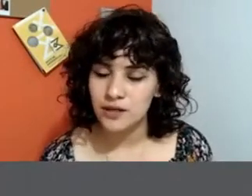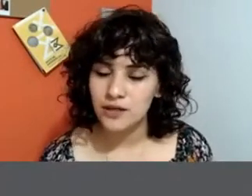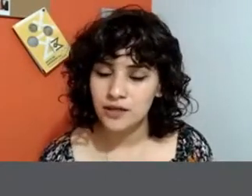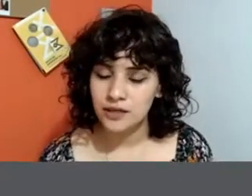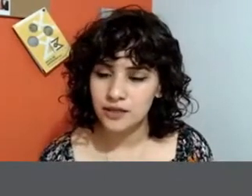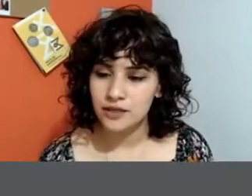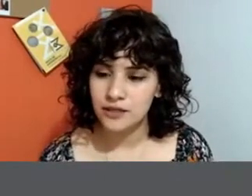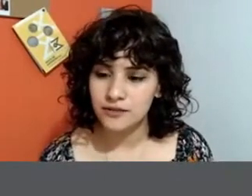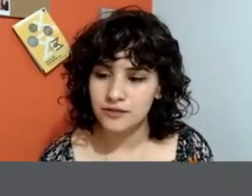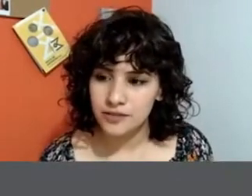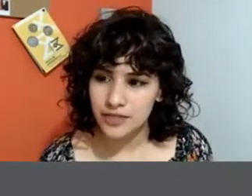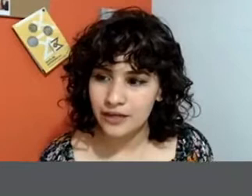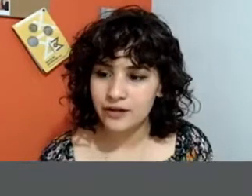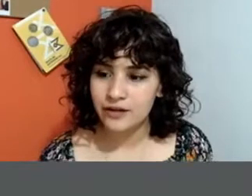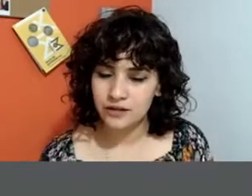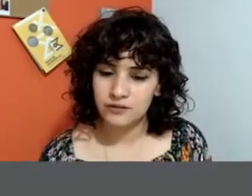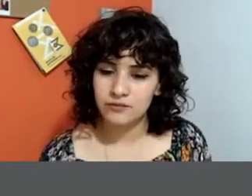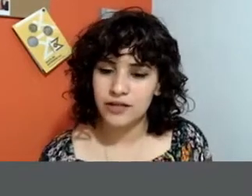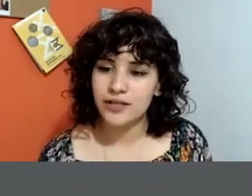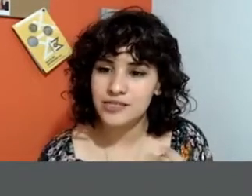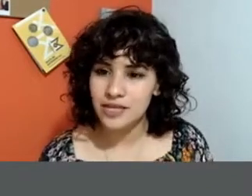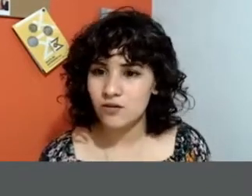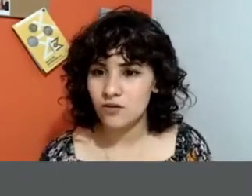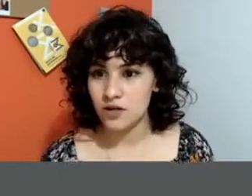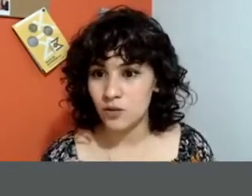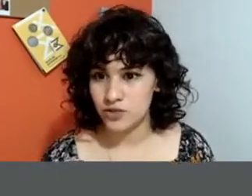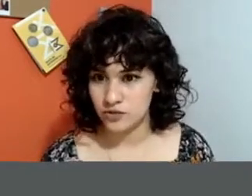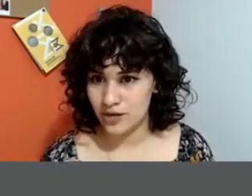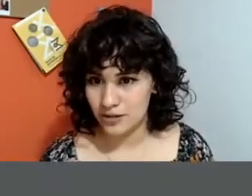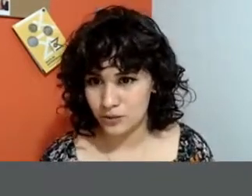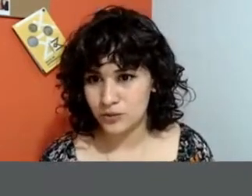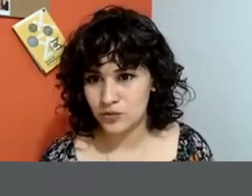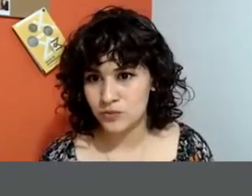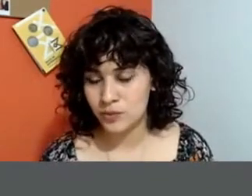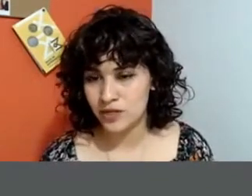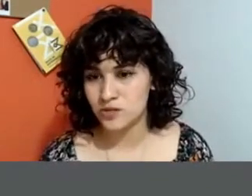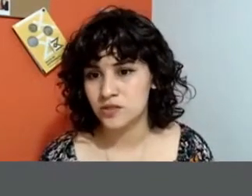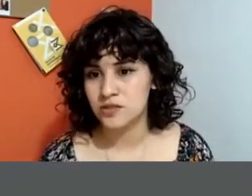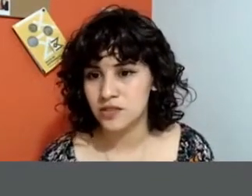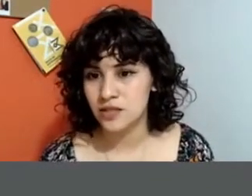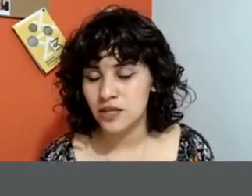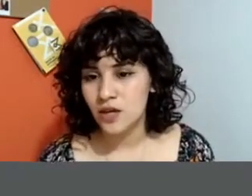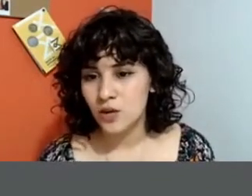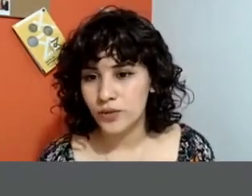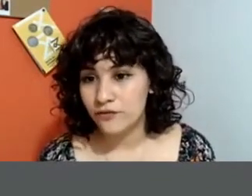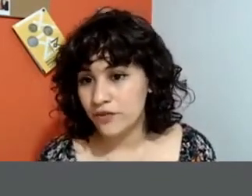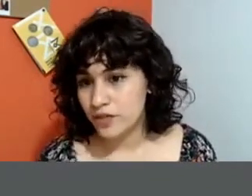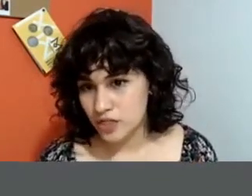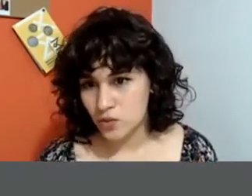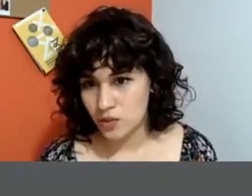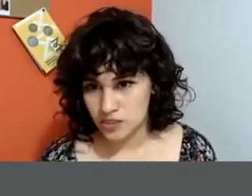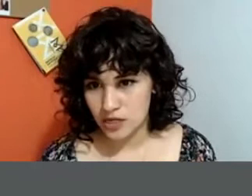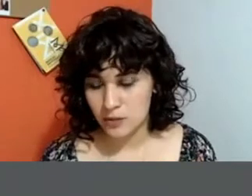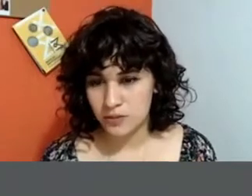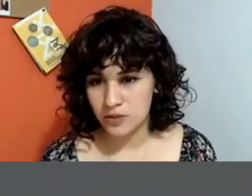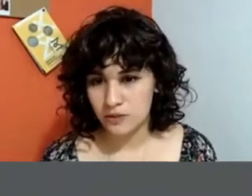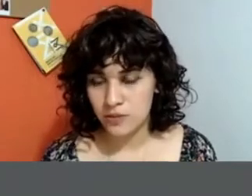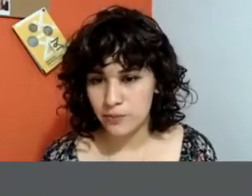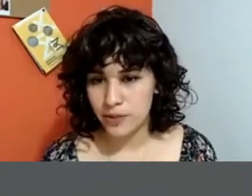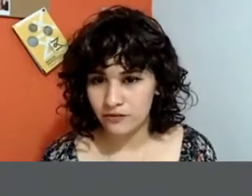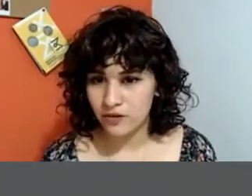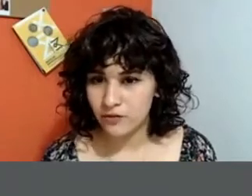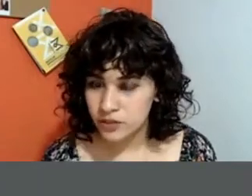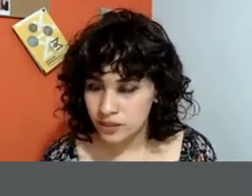para ya regresarlo hacia lo personal, ¿no? Entonces, para eso existe una ficha, ¿no? Que se llama